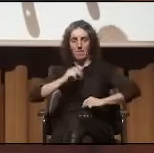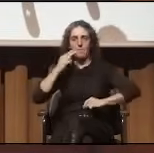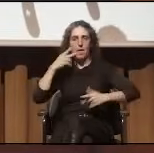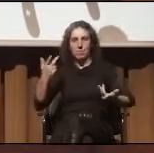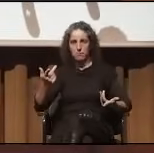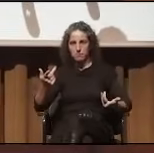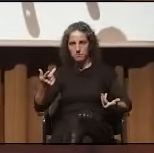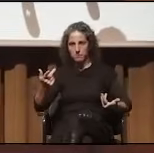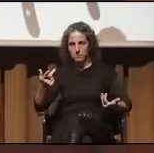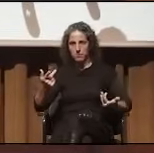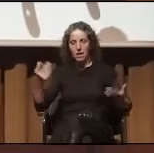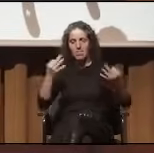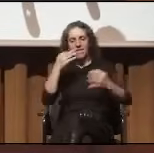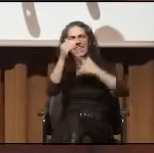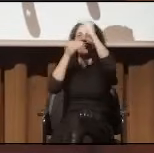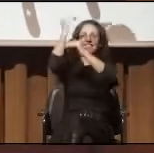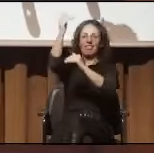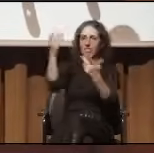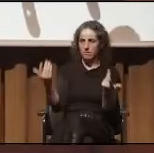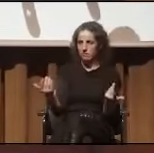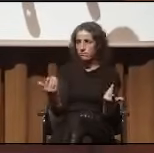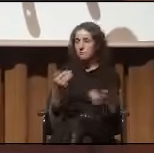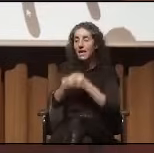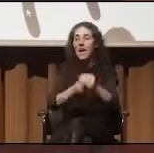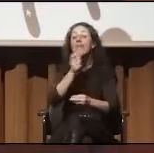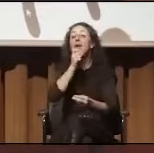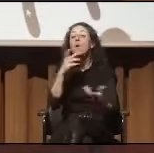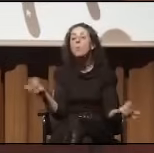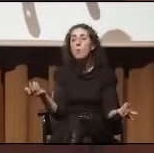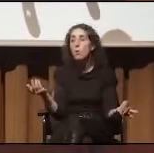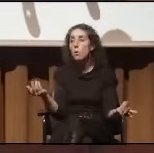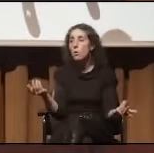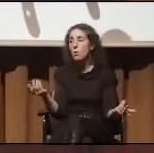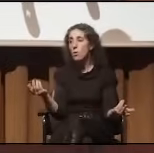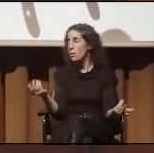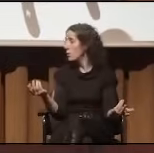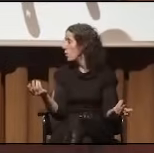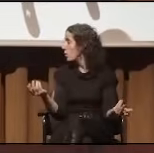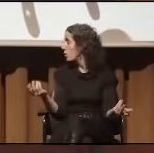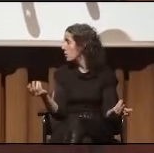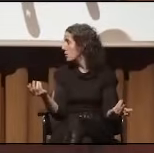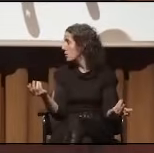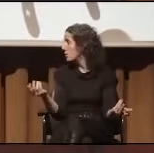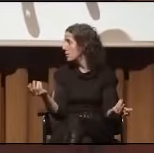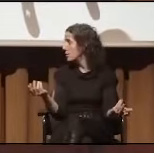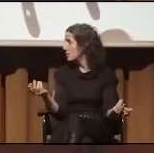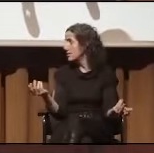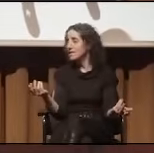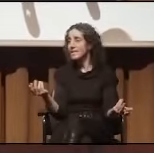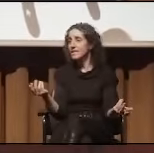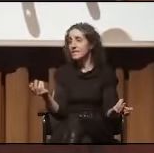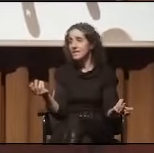Es trascender, atravesar. ¿Cómo se hace? Si eres un modelo Enneagrama 8 como yo, lo tienes claro. O